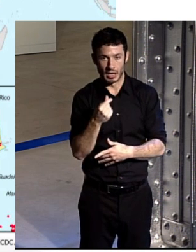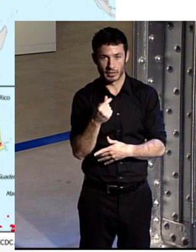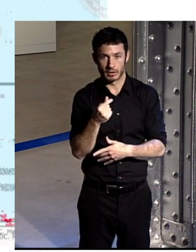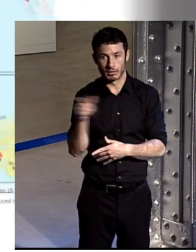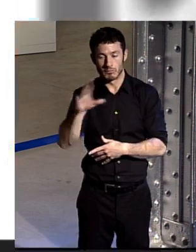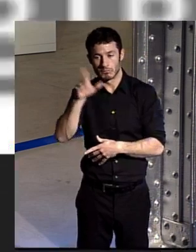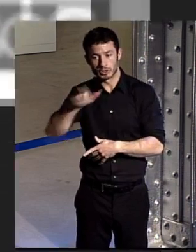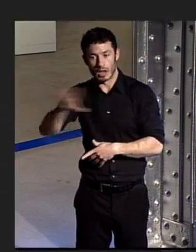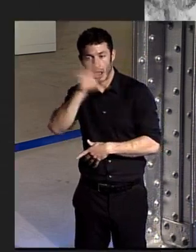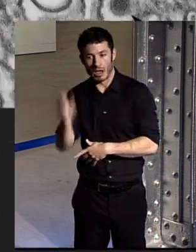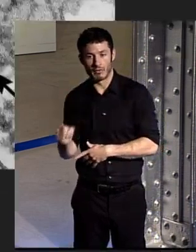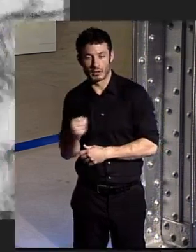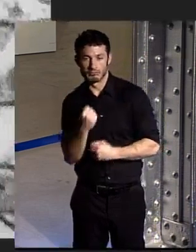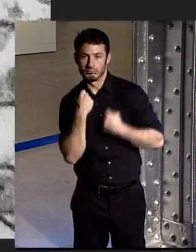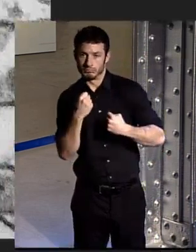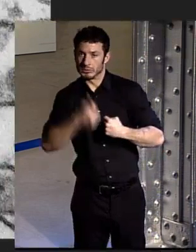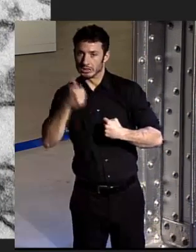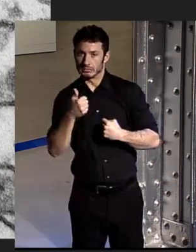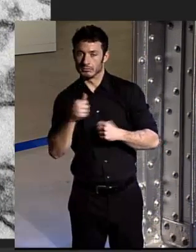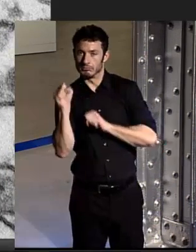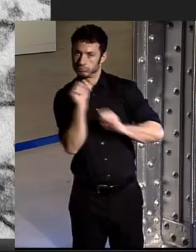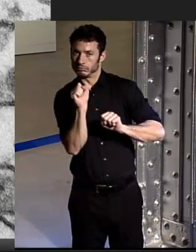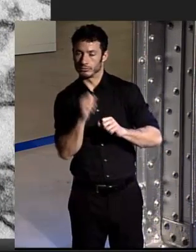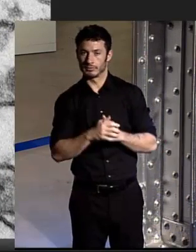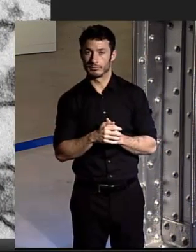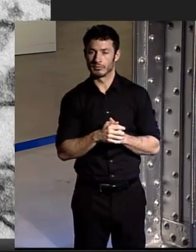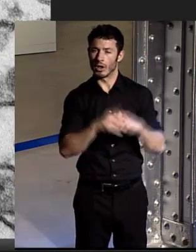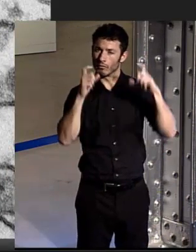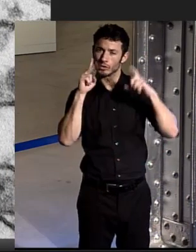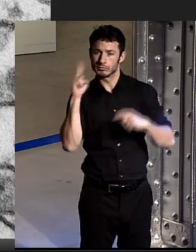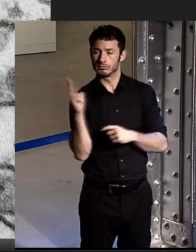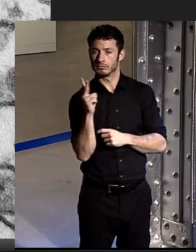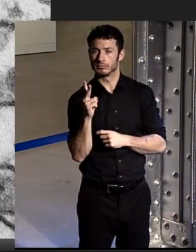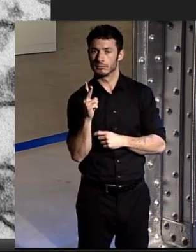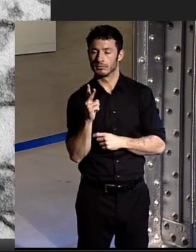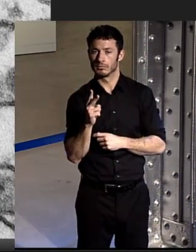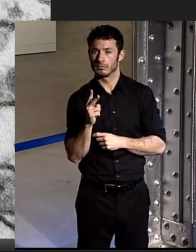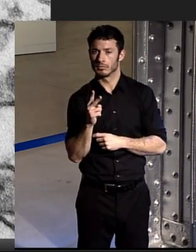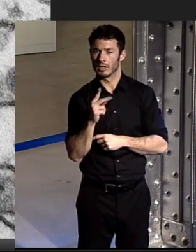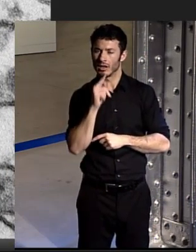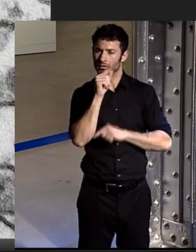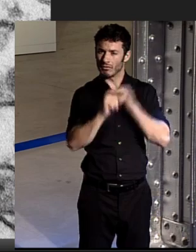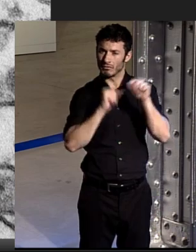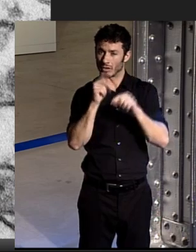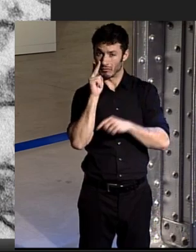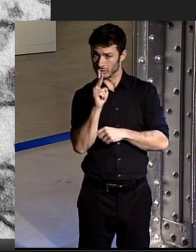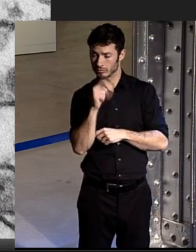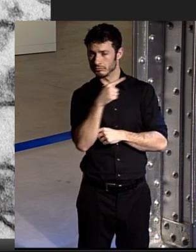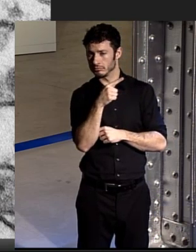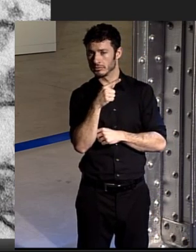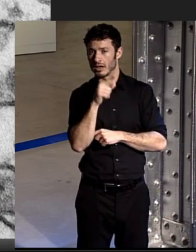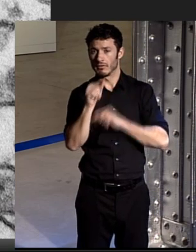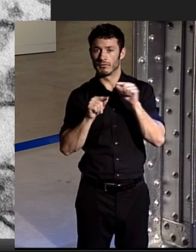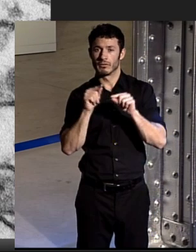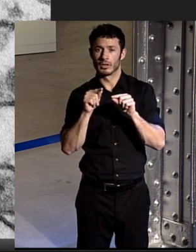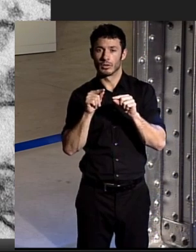etc. Bien, ¿y qué produce? Bueno, esta es la foto, porque uno puede decir, bueno, pero el mosquito, ¿has visto el virus? ¿Has visto tú el virus? Pues mira, el virus lo